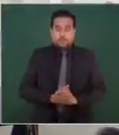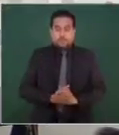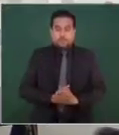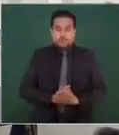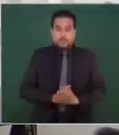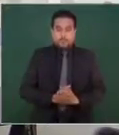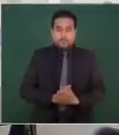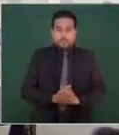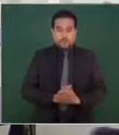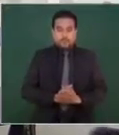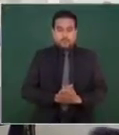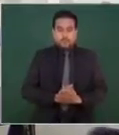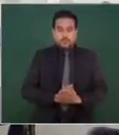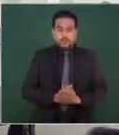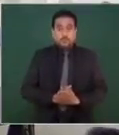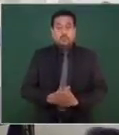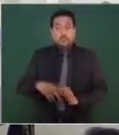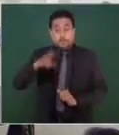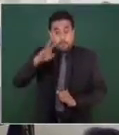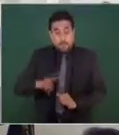gran trabajo, un esfuerzo